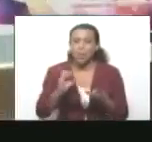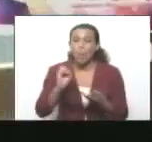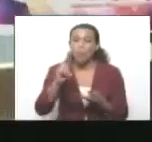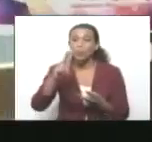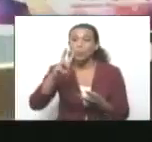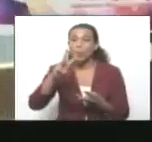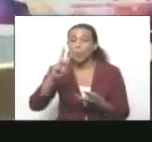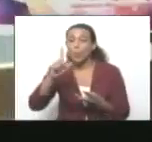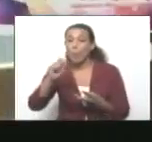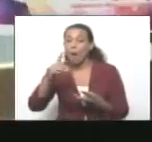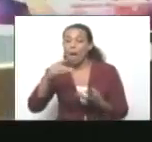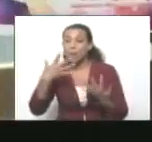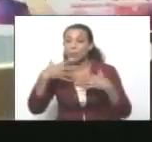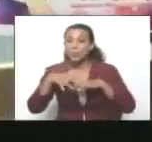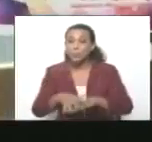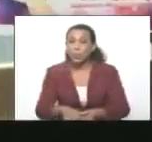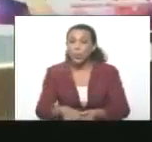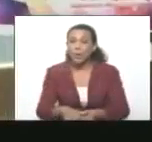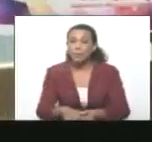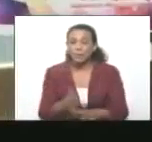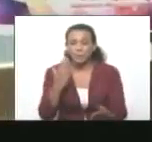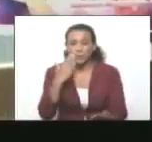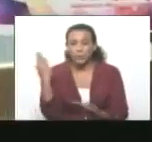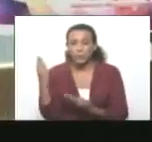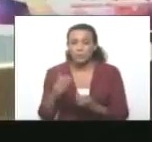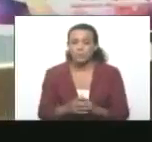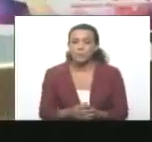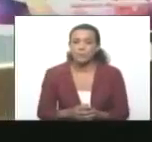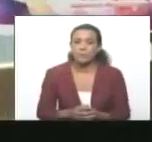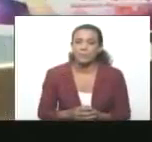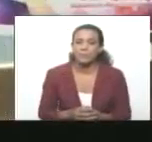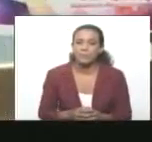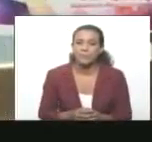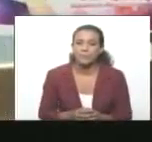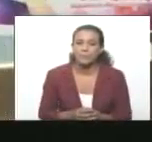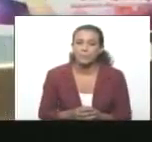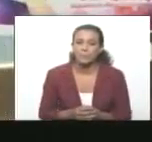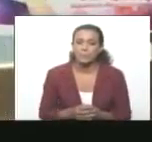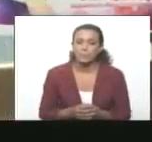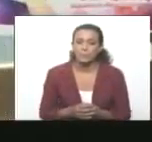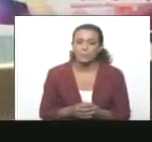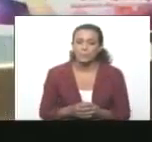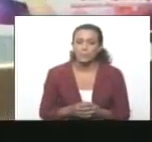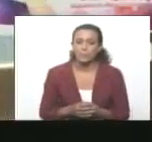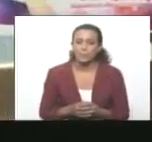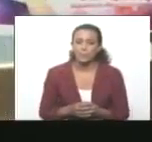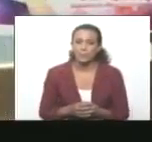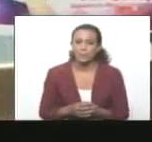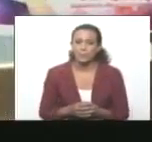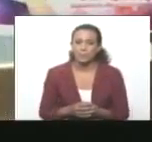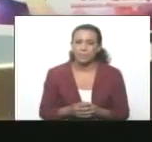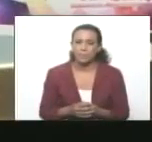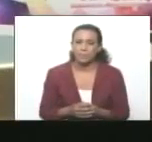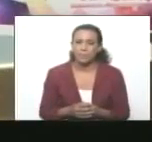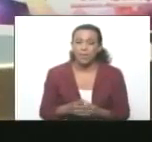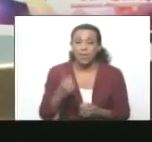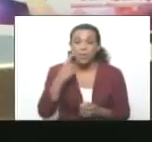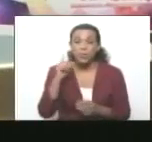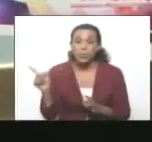de la Calle, integrante de Queen of Paradise Children Orchestra on Shore de Papúa Nueva